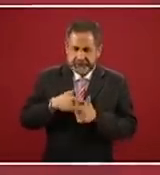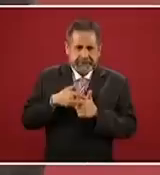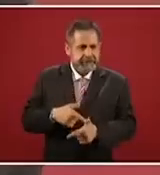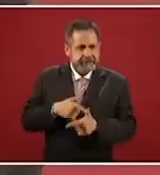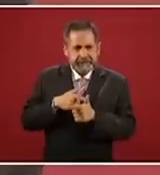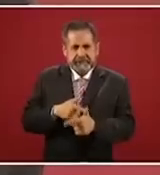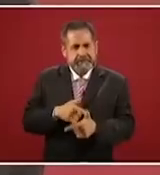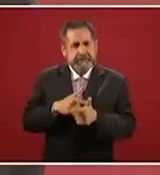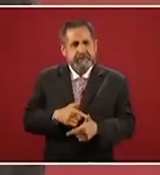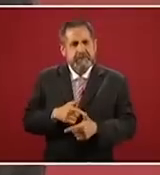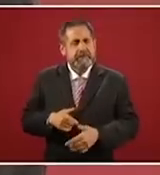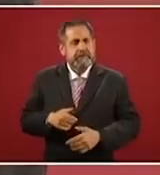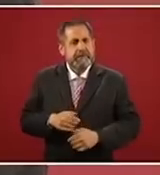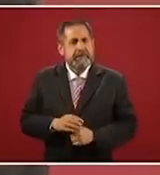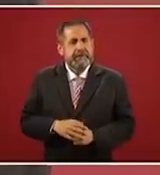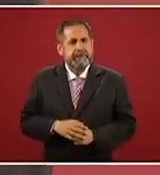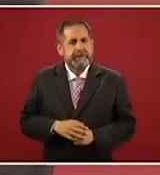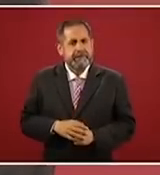constantemente